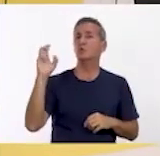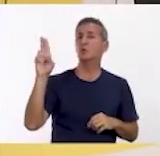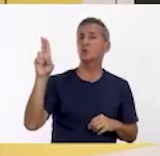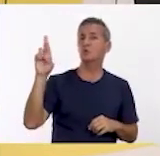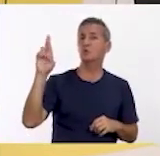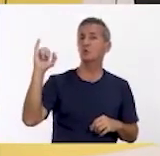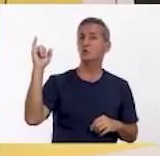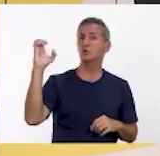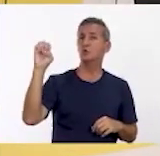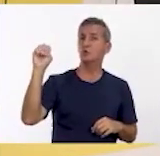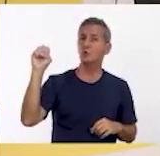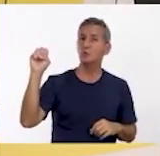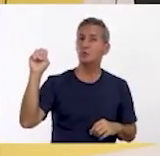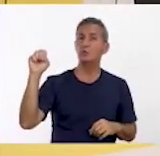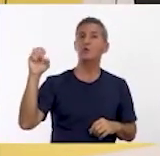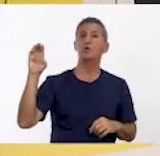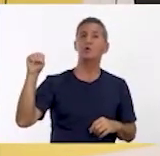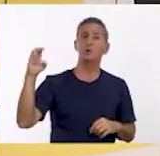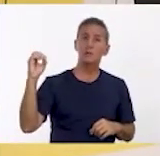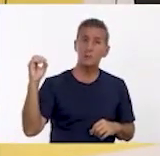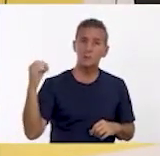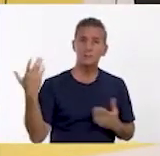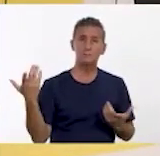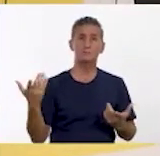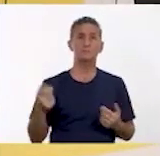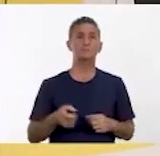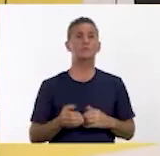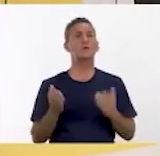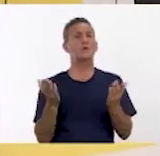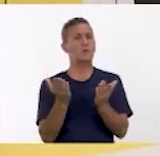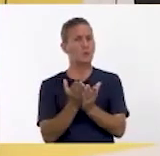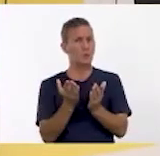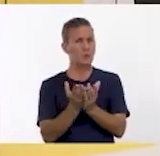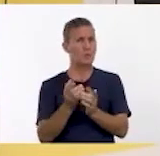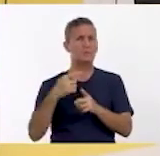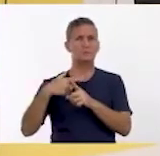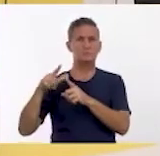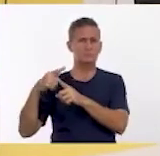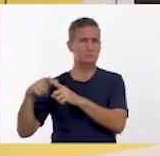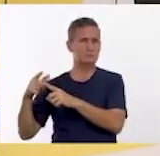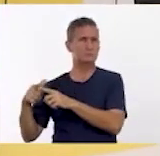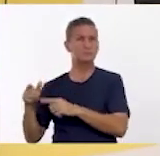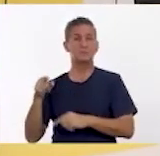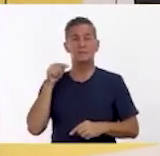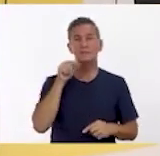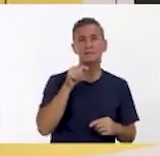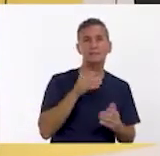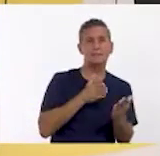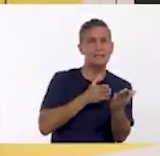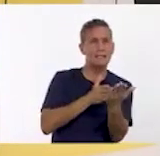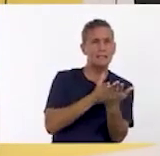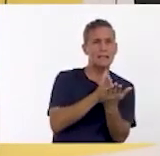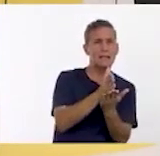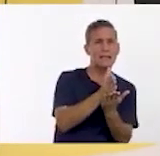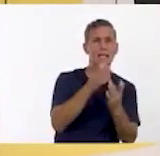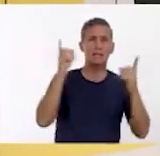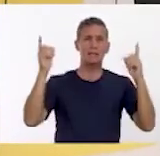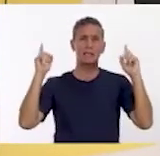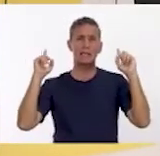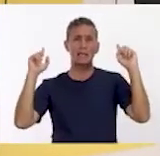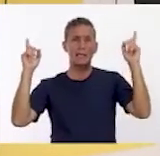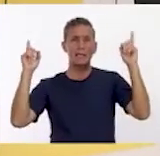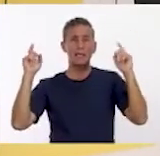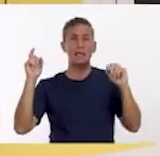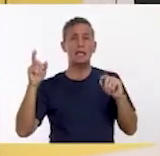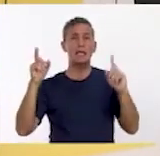la educación, trabajando en múltiples sectores, y ahí va la guía del Partido del Estado y de la Revolución, que son